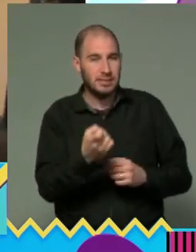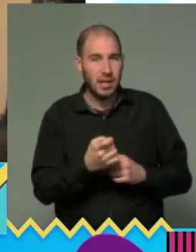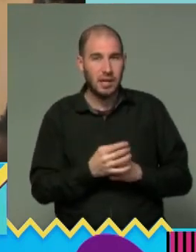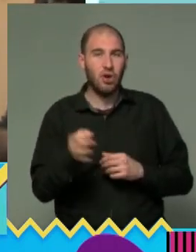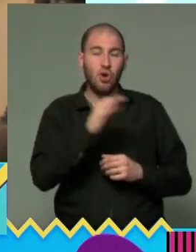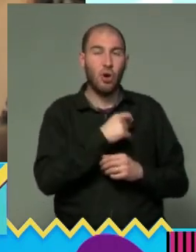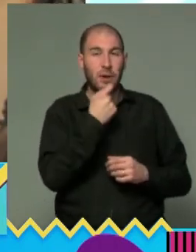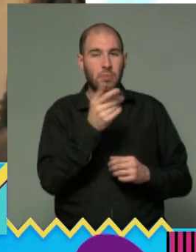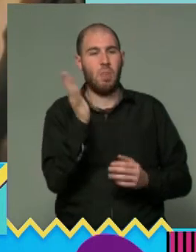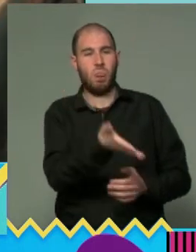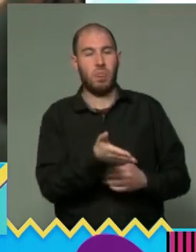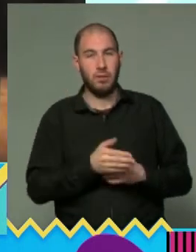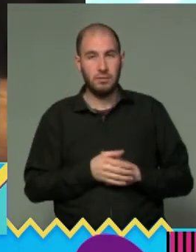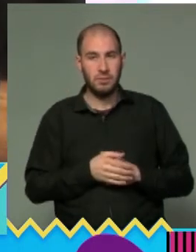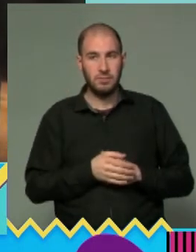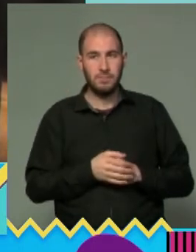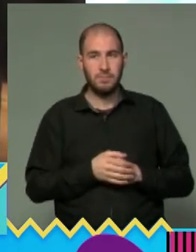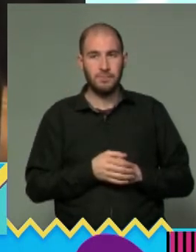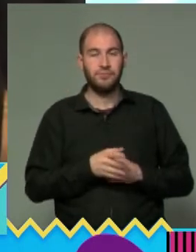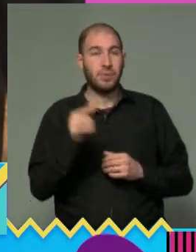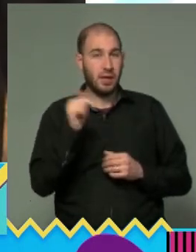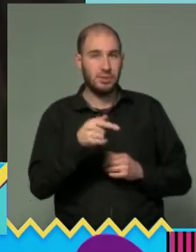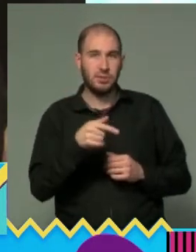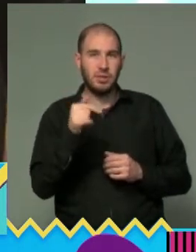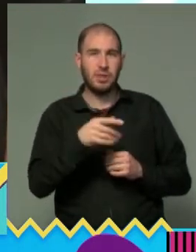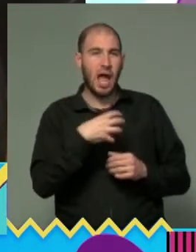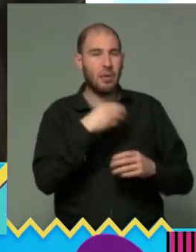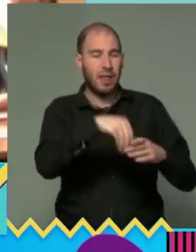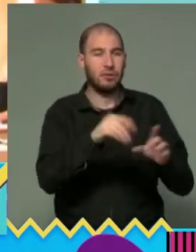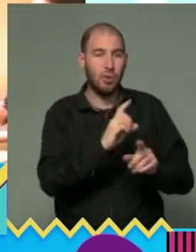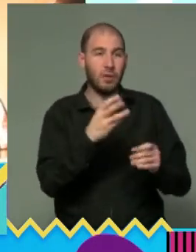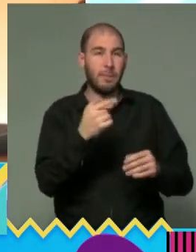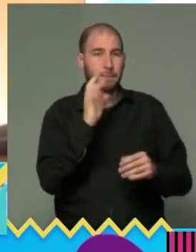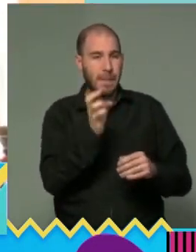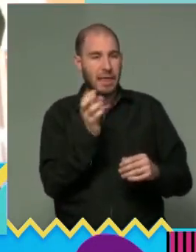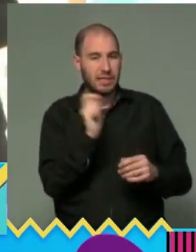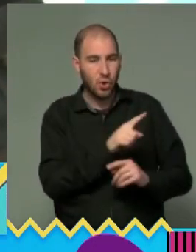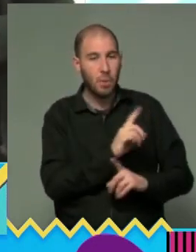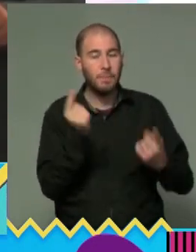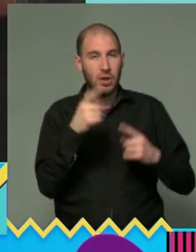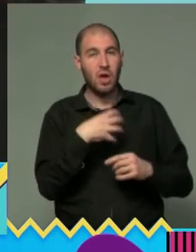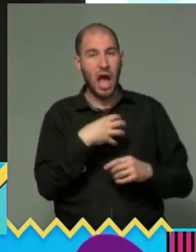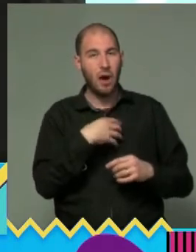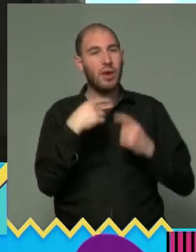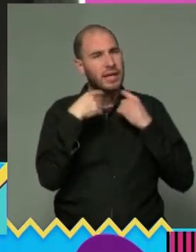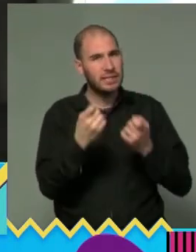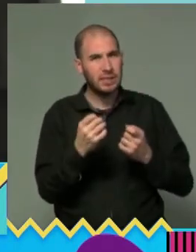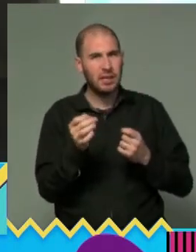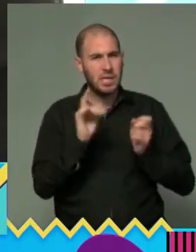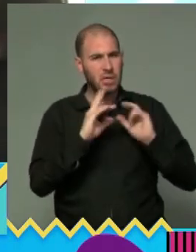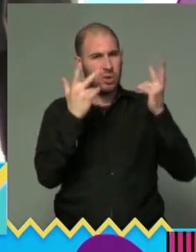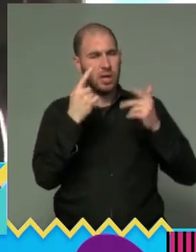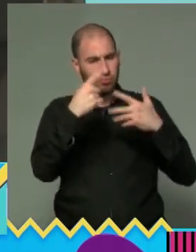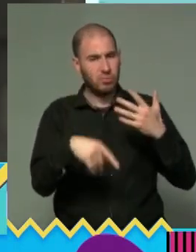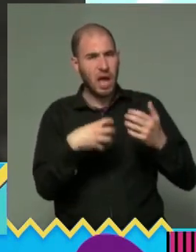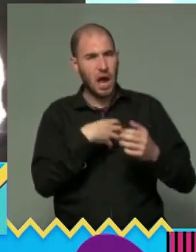o porque le hiciste una penitencia. Digo, entonces en eso uno no hace eso en las aulas porque uno no es el padre. Pero si vos en una aula levantás la voz, te enojás por algo y